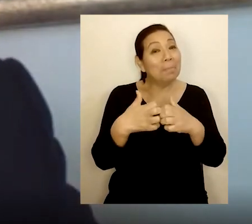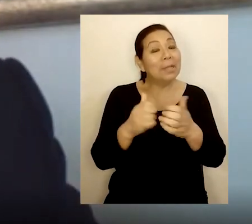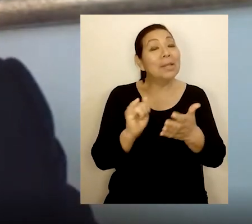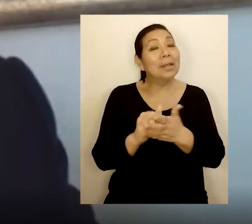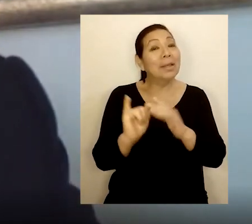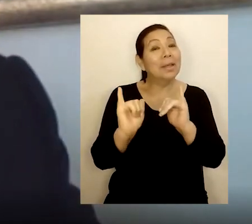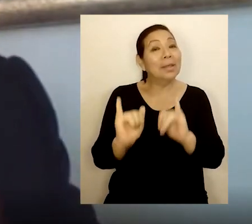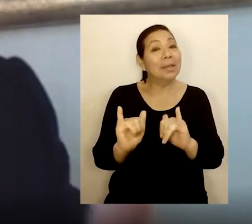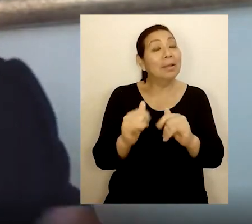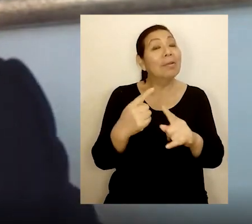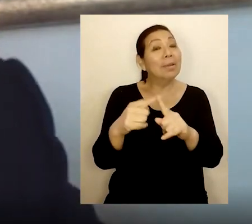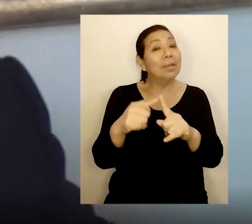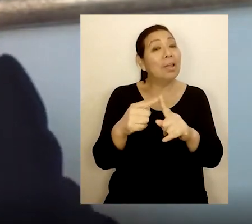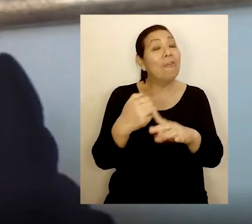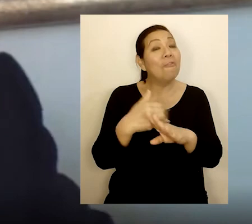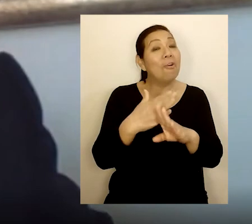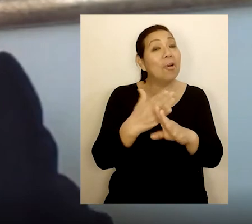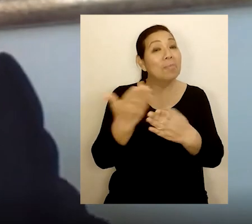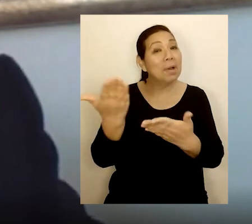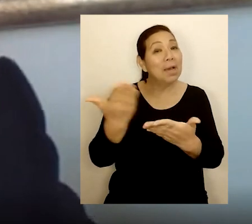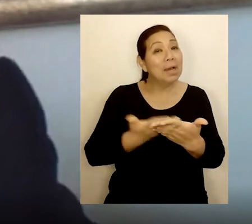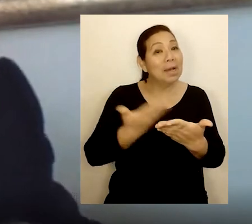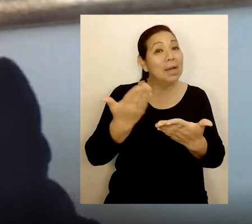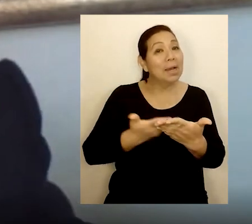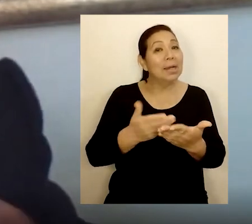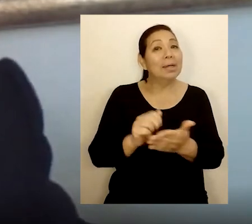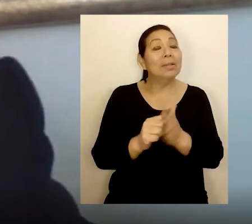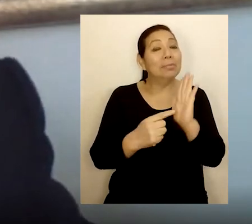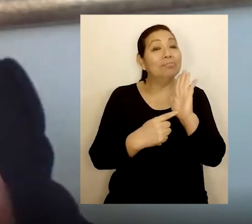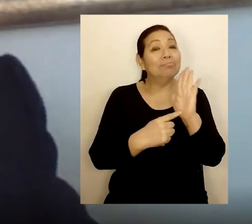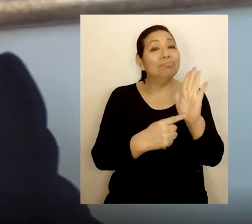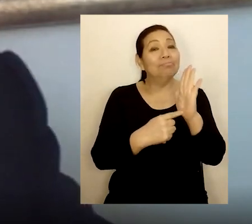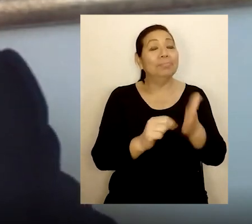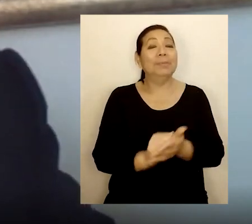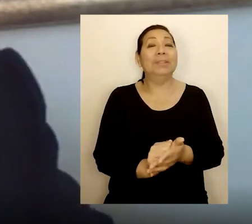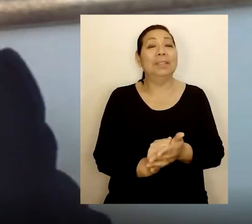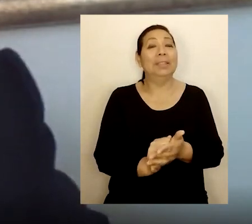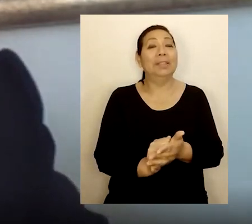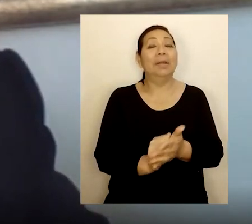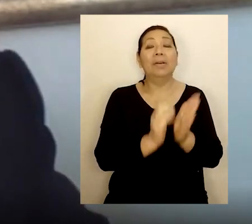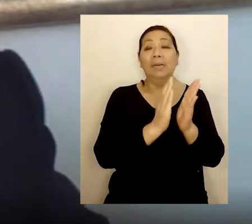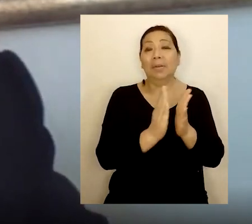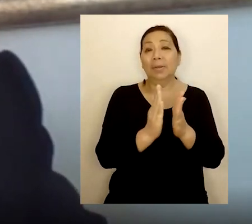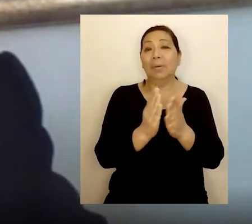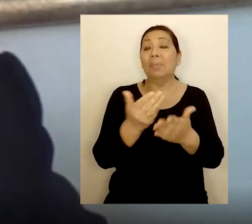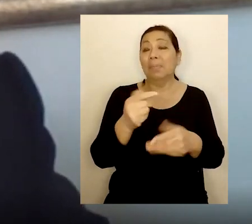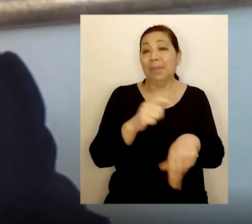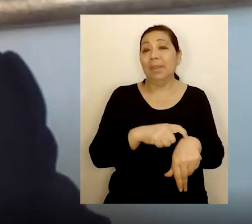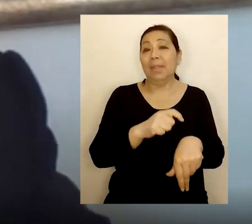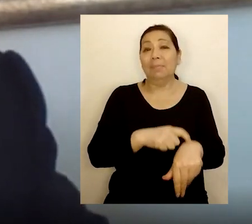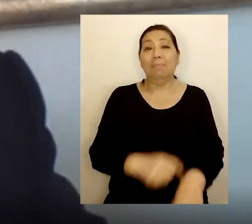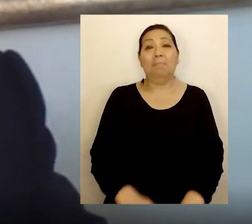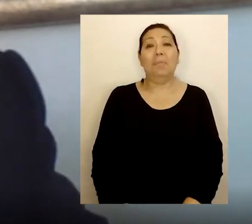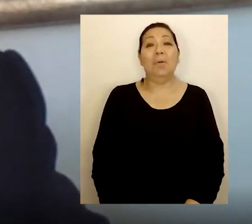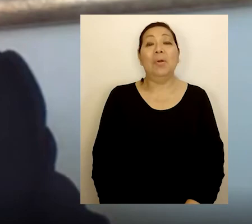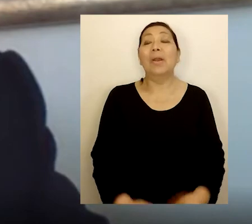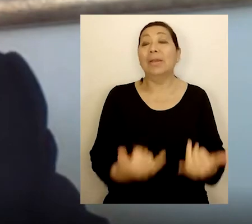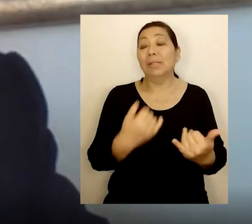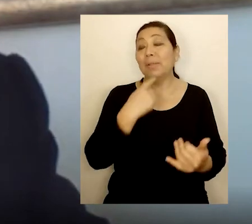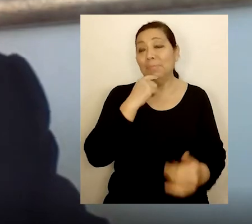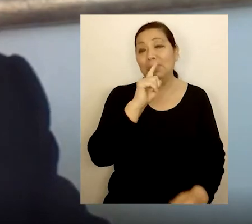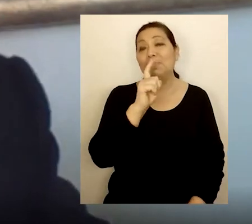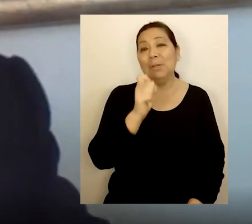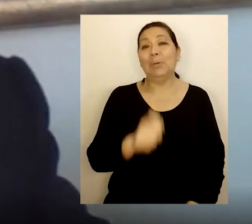que tiene una serie de dimensiones y que se va reflejando en determinados periodos. Esa era